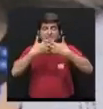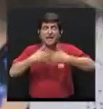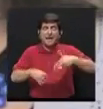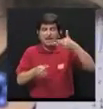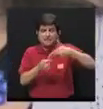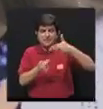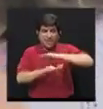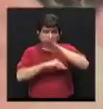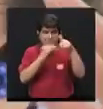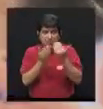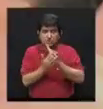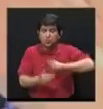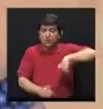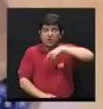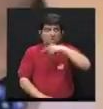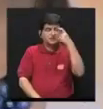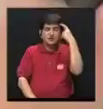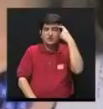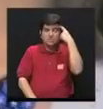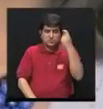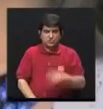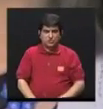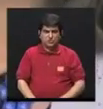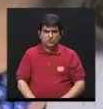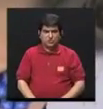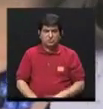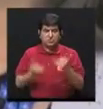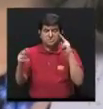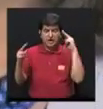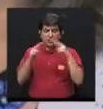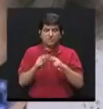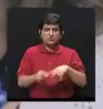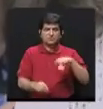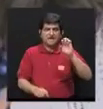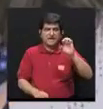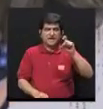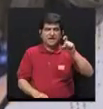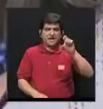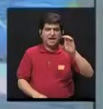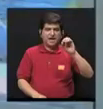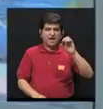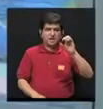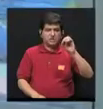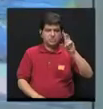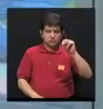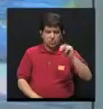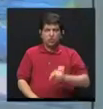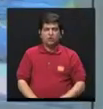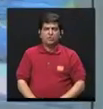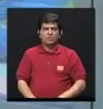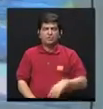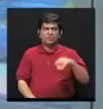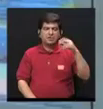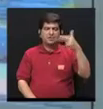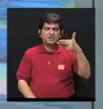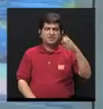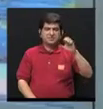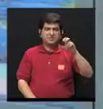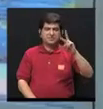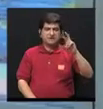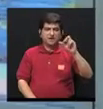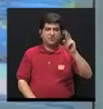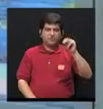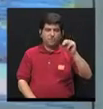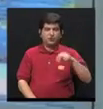nos podemos imaginar, las que conocemos, digamos, Exxon, Chevron, Texaco, etc. Yo me preguntaba, bueno, ¿es tan rentable ese mercado de